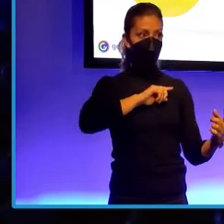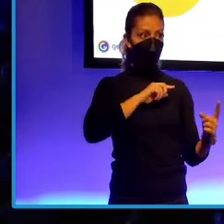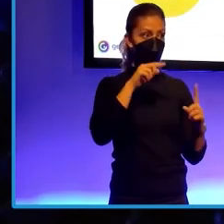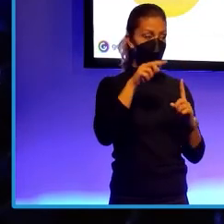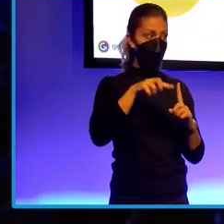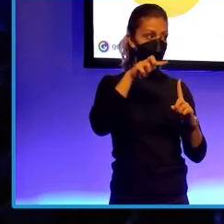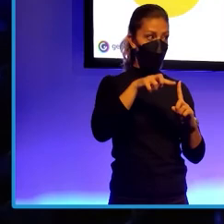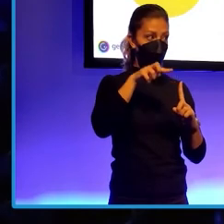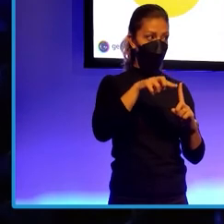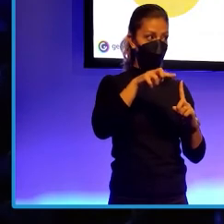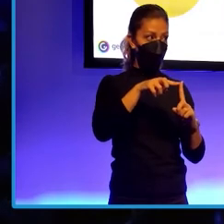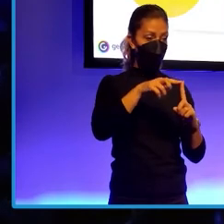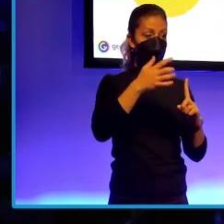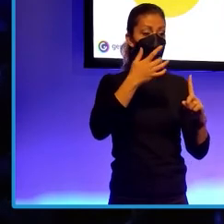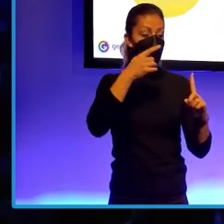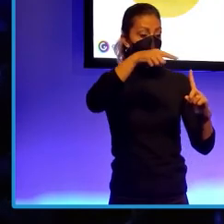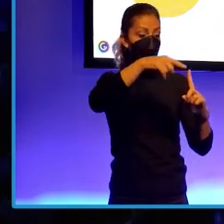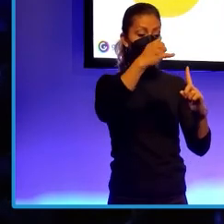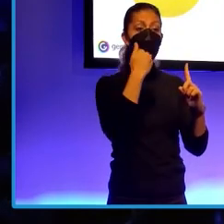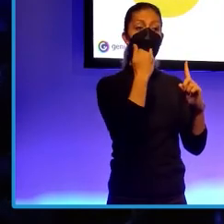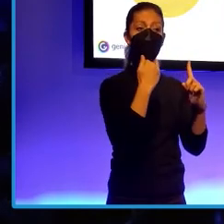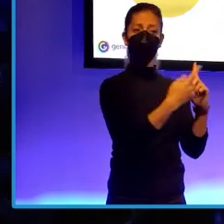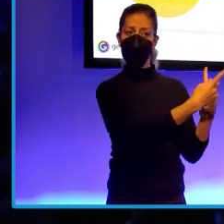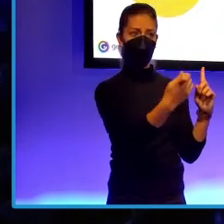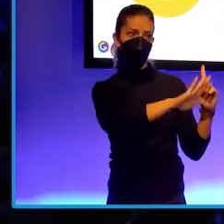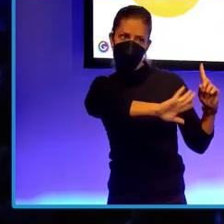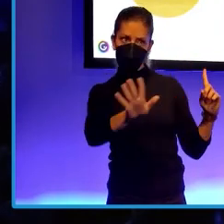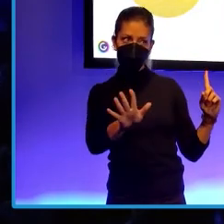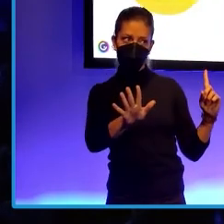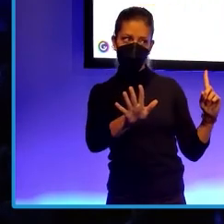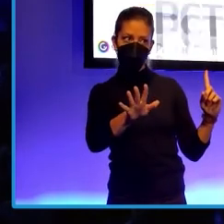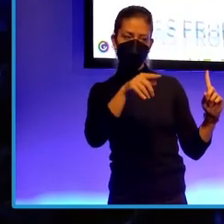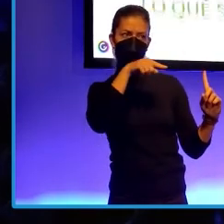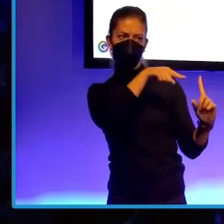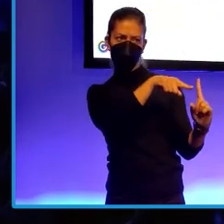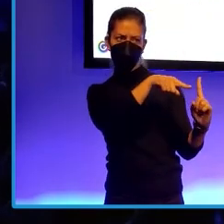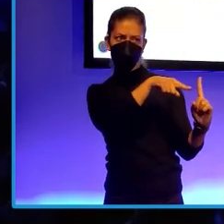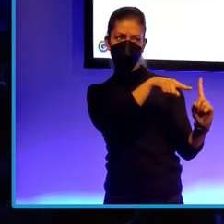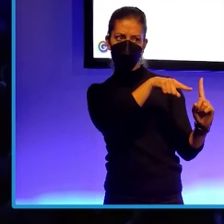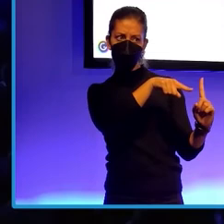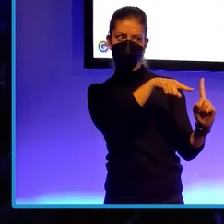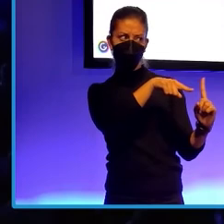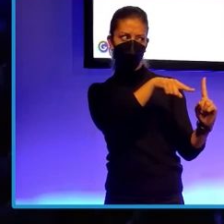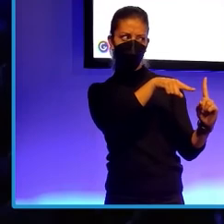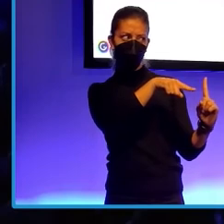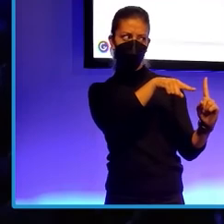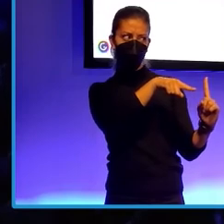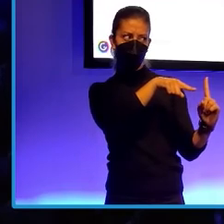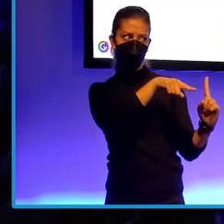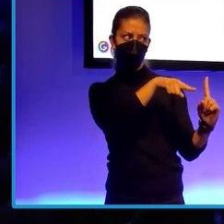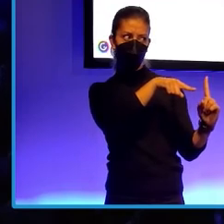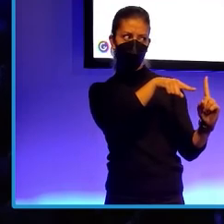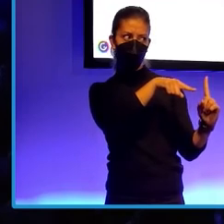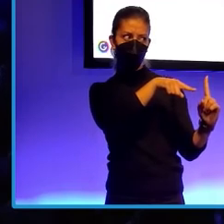elemento que necesitamos es la electricidad pues entonces están ahí como un rumor como un